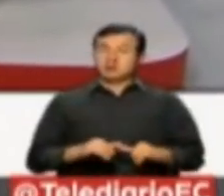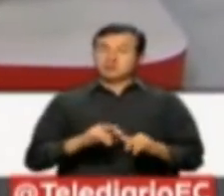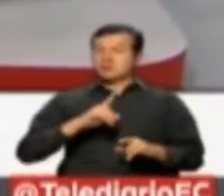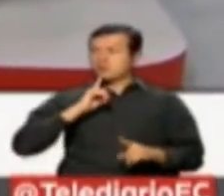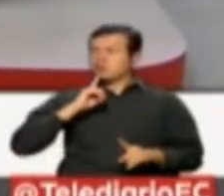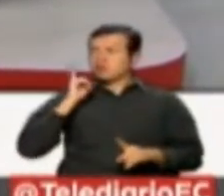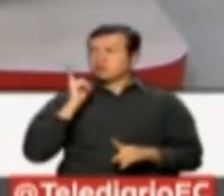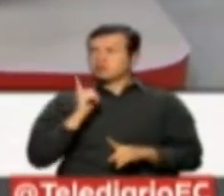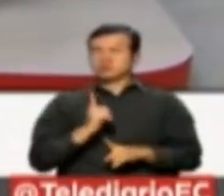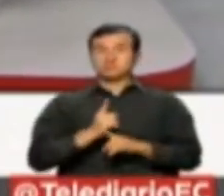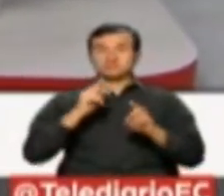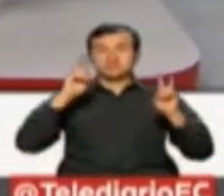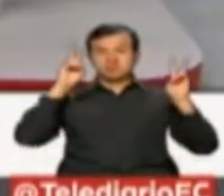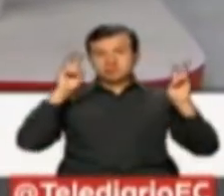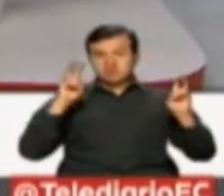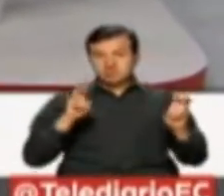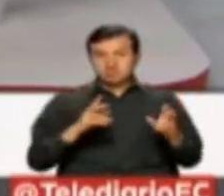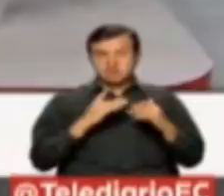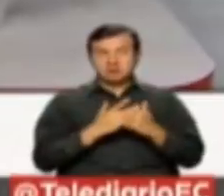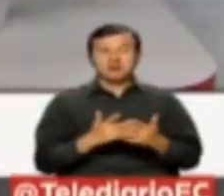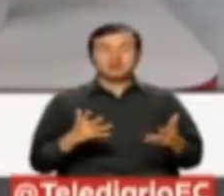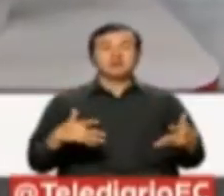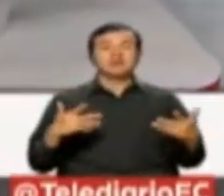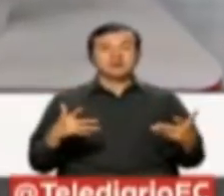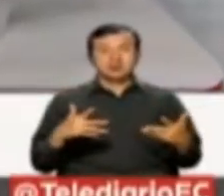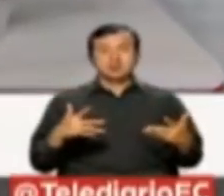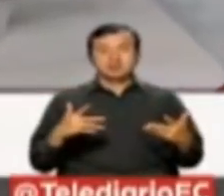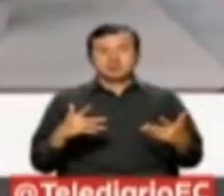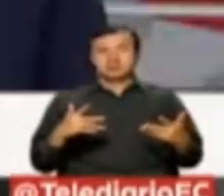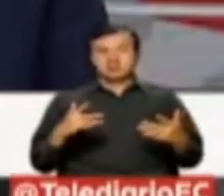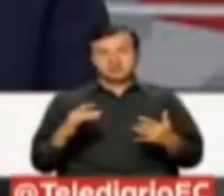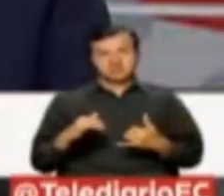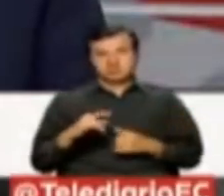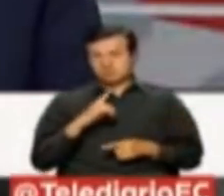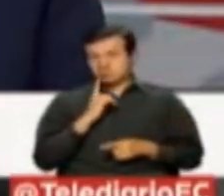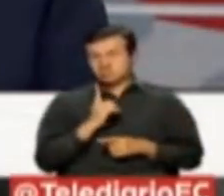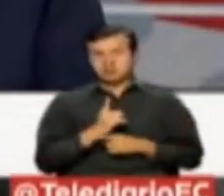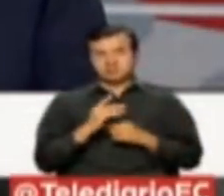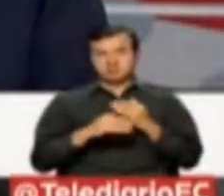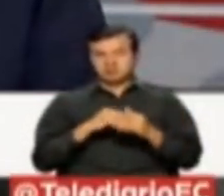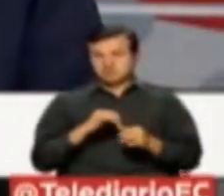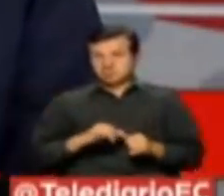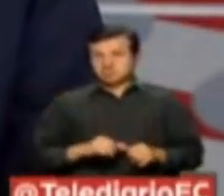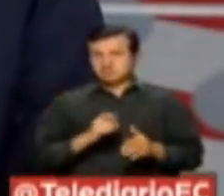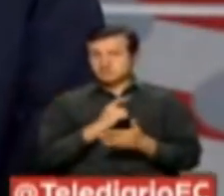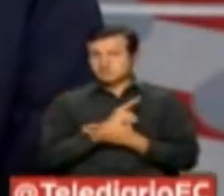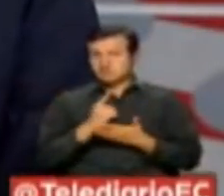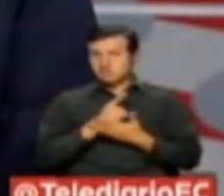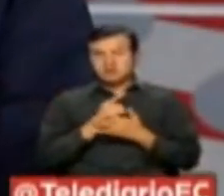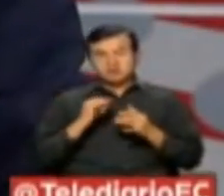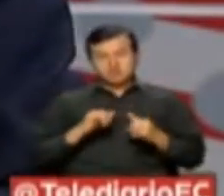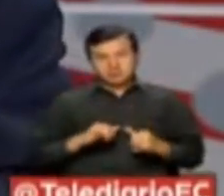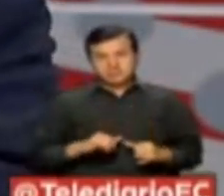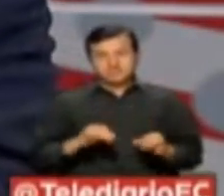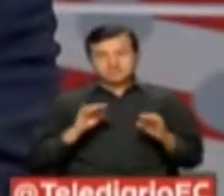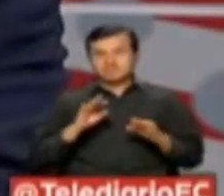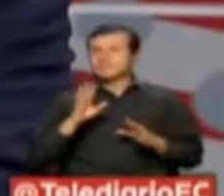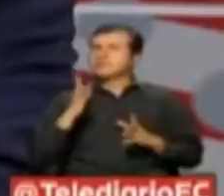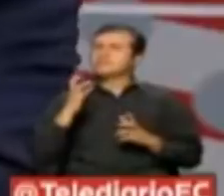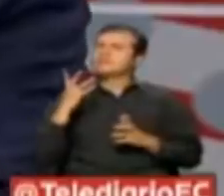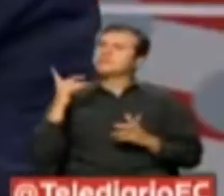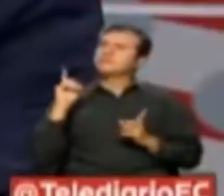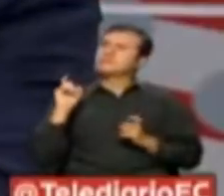duda alguna son temas que van a nos van a ocupar en las próximas semanas y queríamos